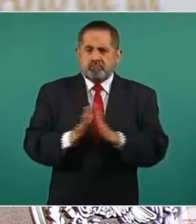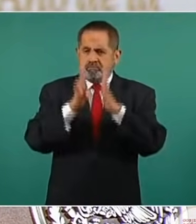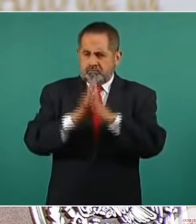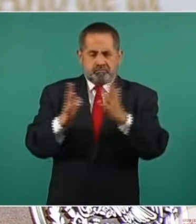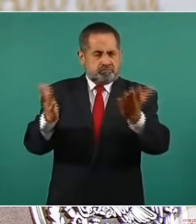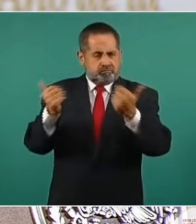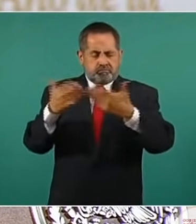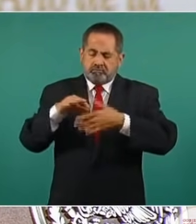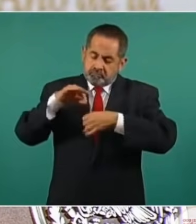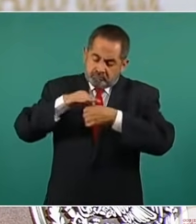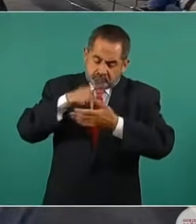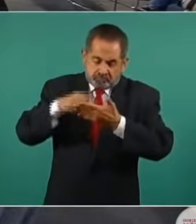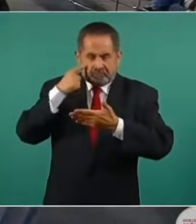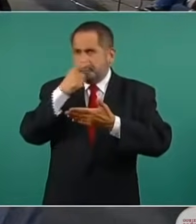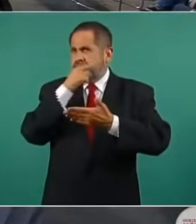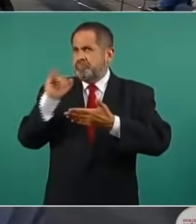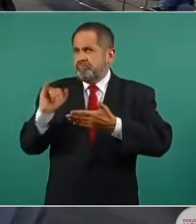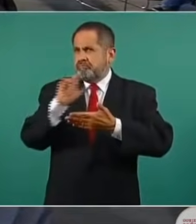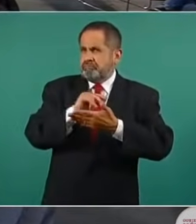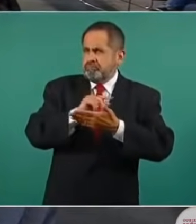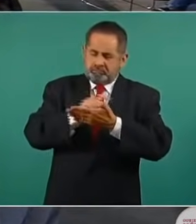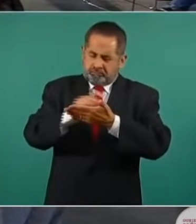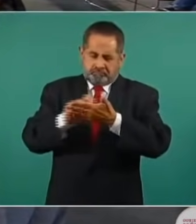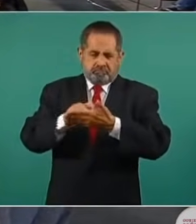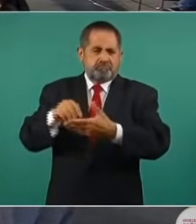participen y decidan.